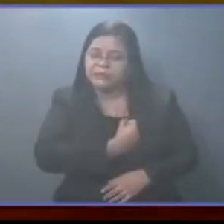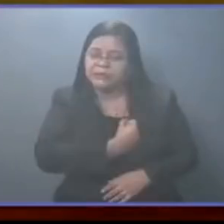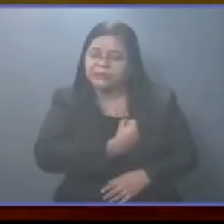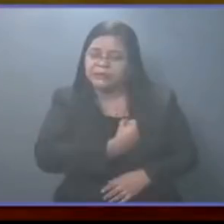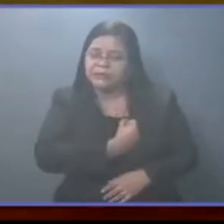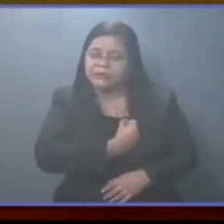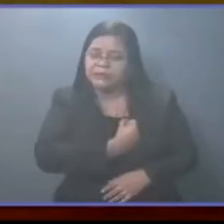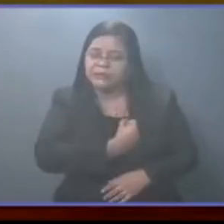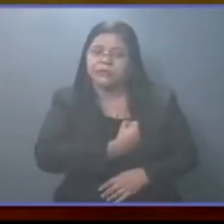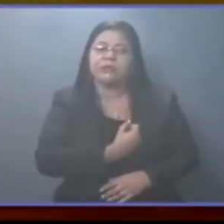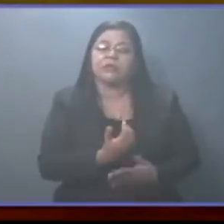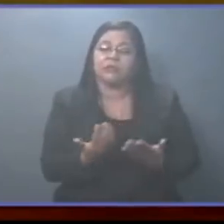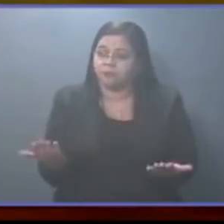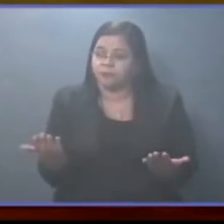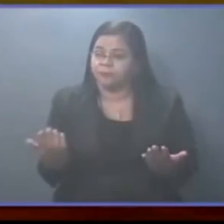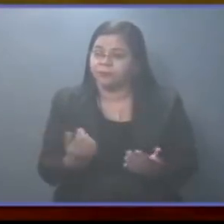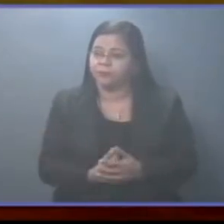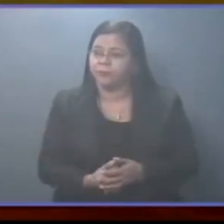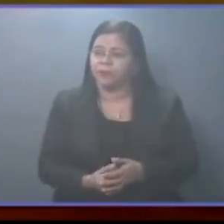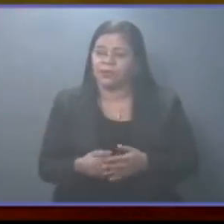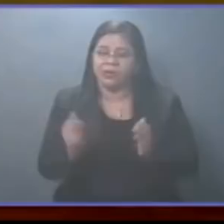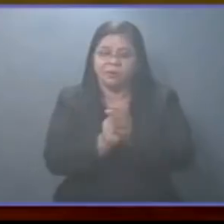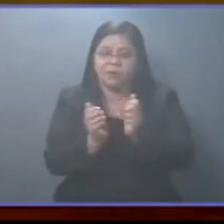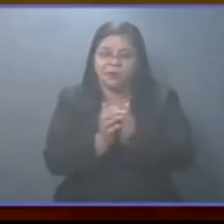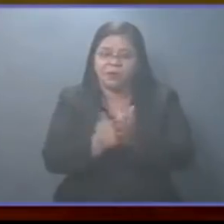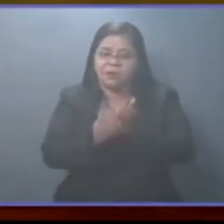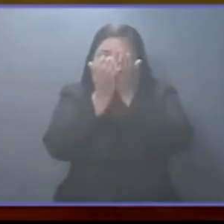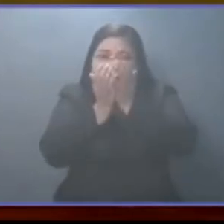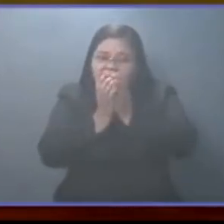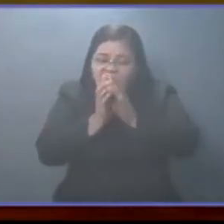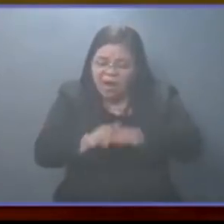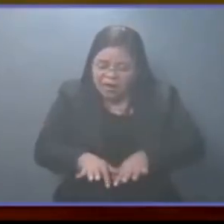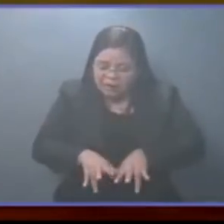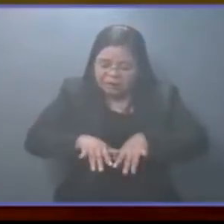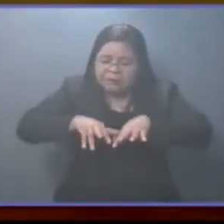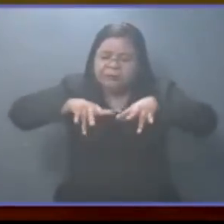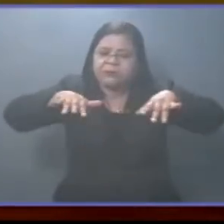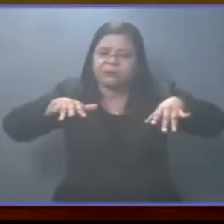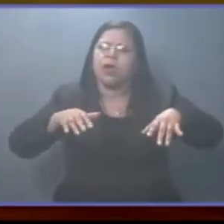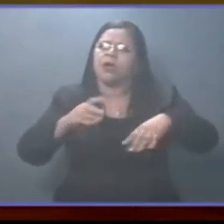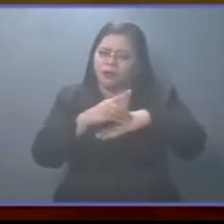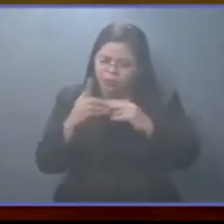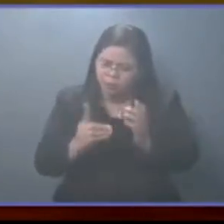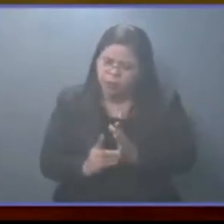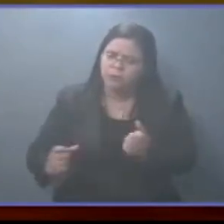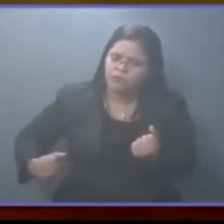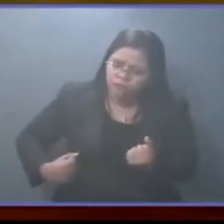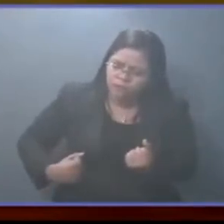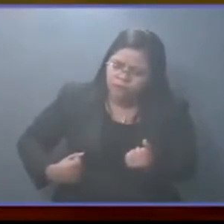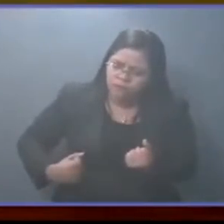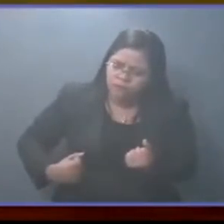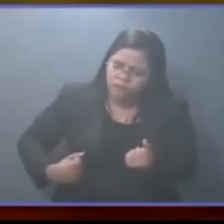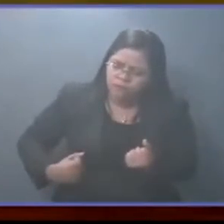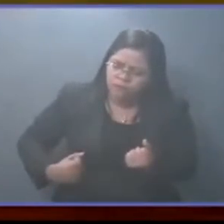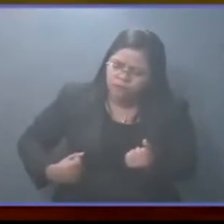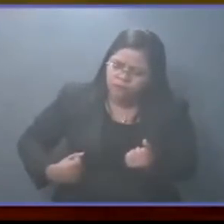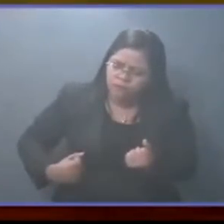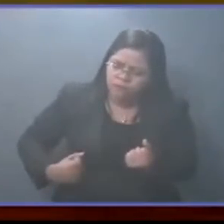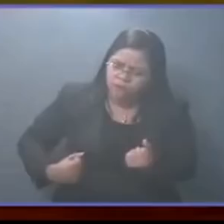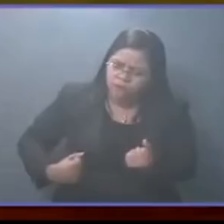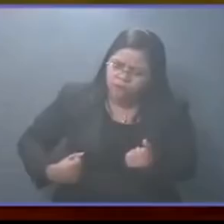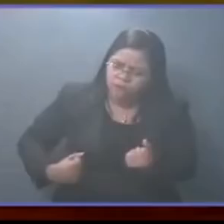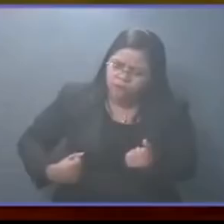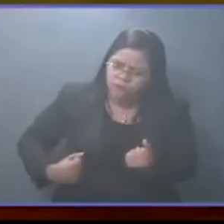parte citó otra vez pero inundaciones o daños colaterales ahí estaban los diputados allí